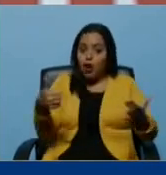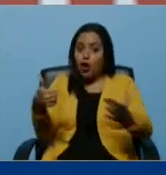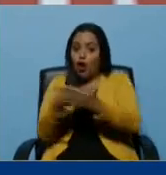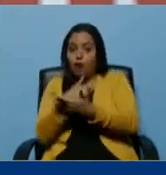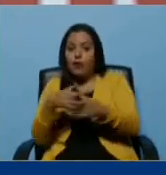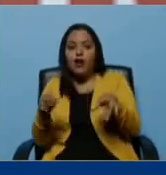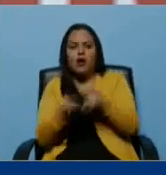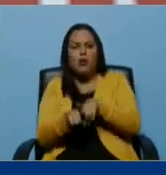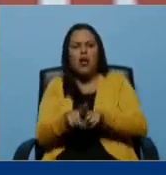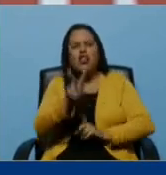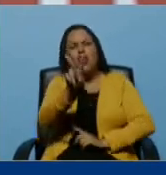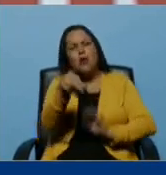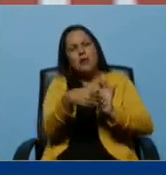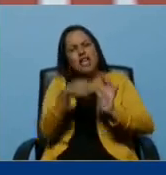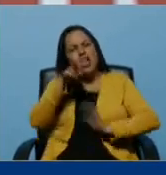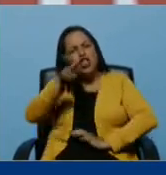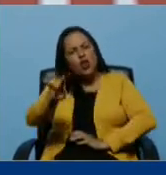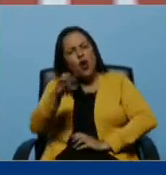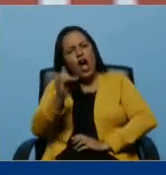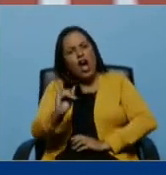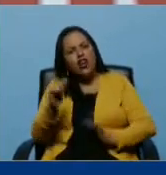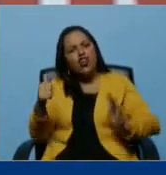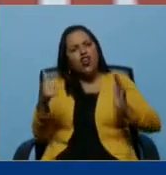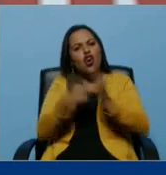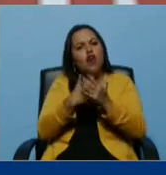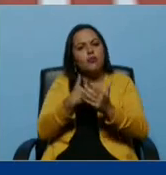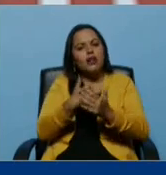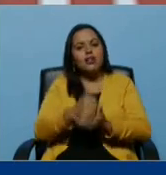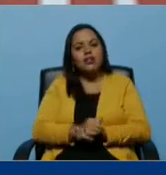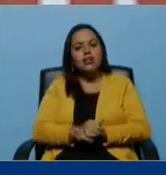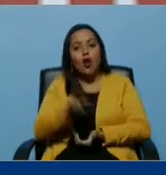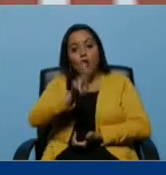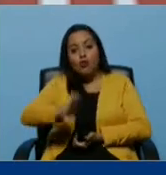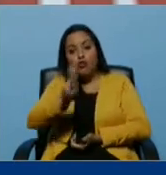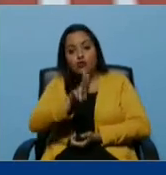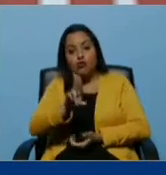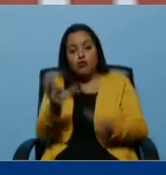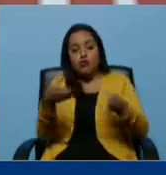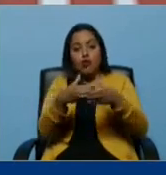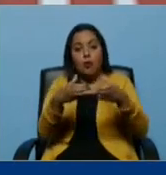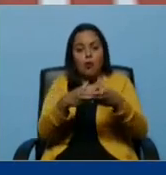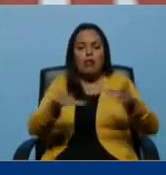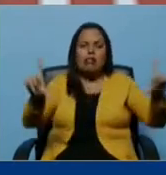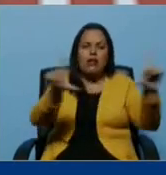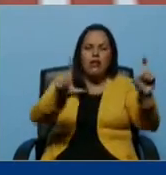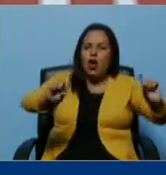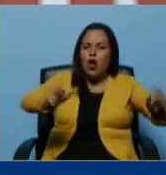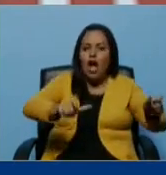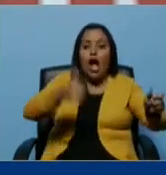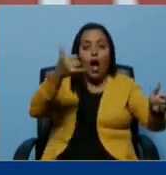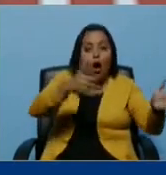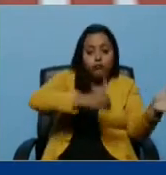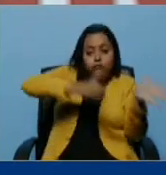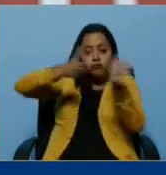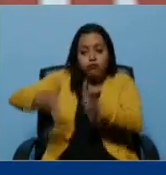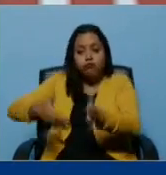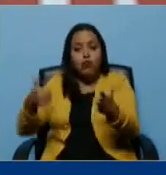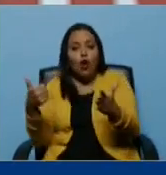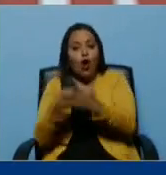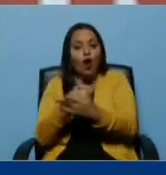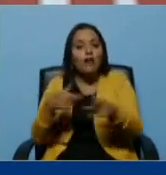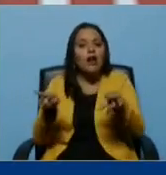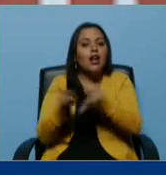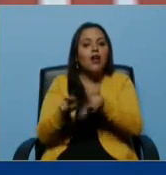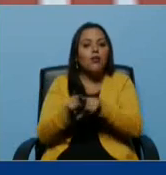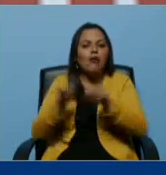año 2002 fue un golpe eminentemente a través de los medios de comunicación, este golpe estuvo vehiculizado